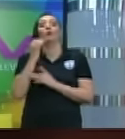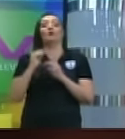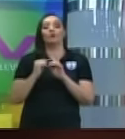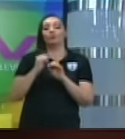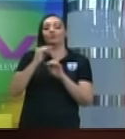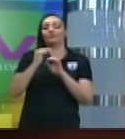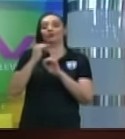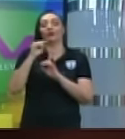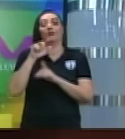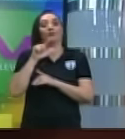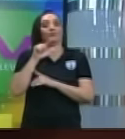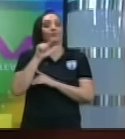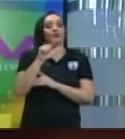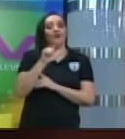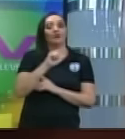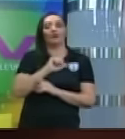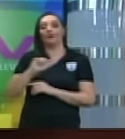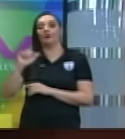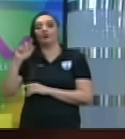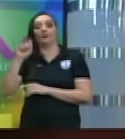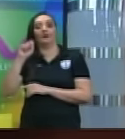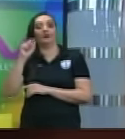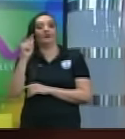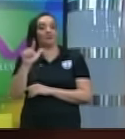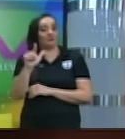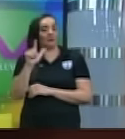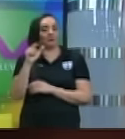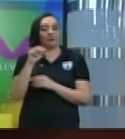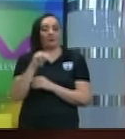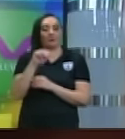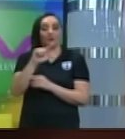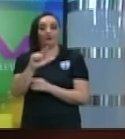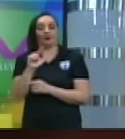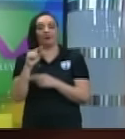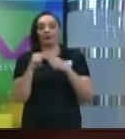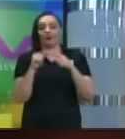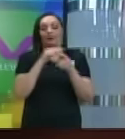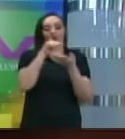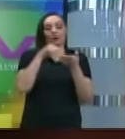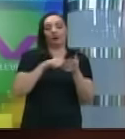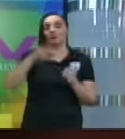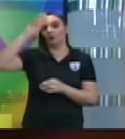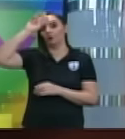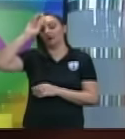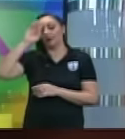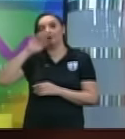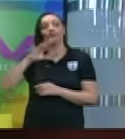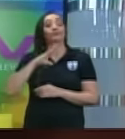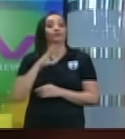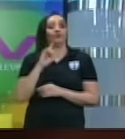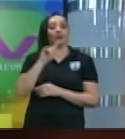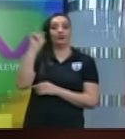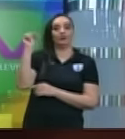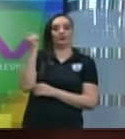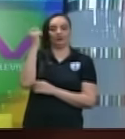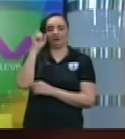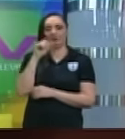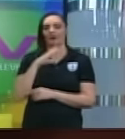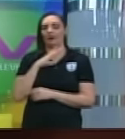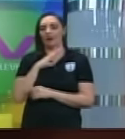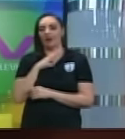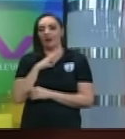entre los 17 y 27 milímetros en diferentes estaciones del área metropolitana, al menos la ubicada en el TEC, también una estación